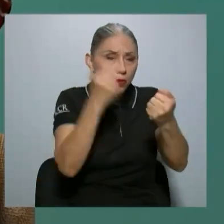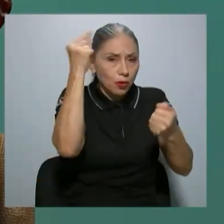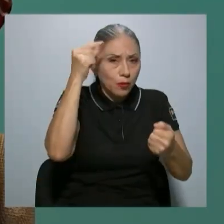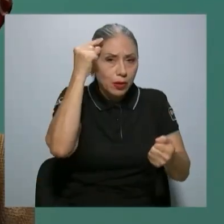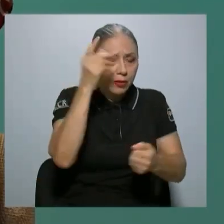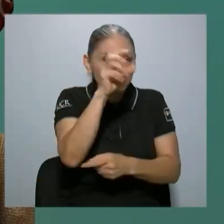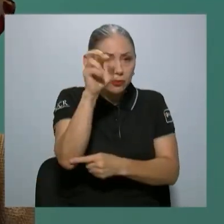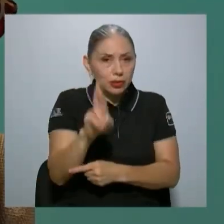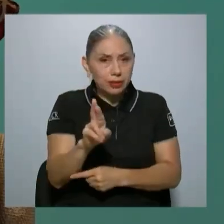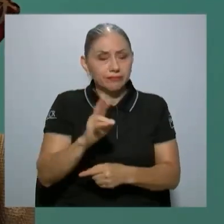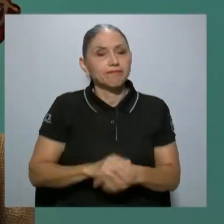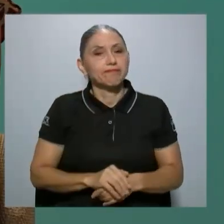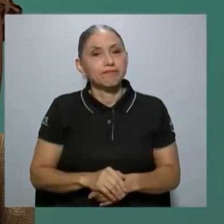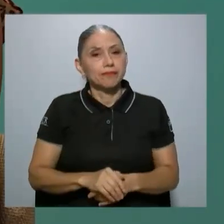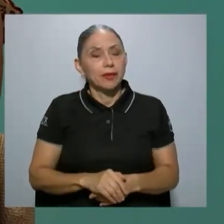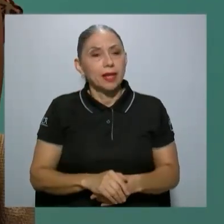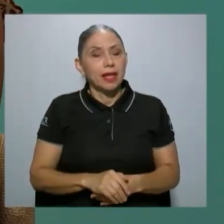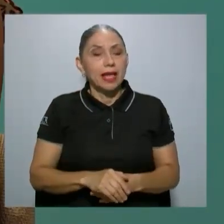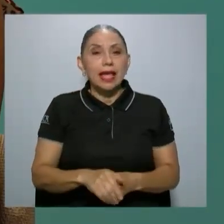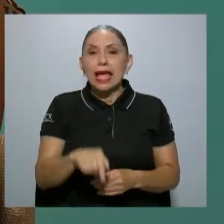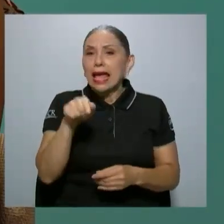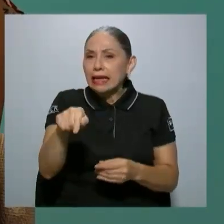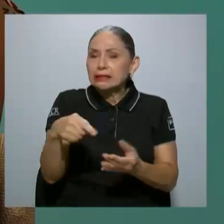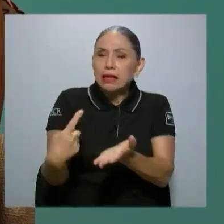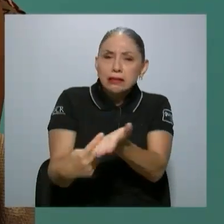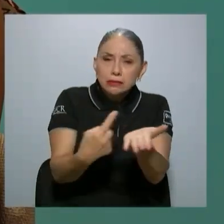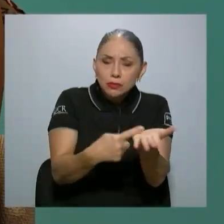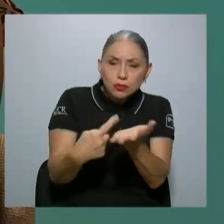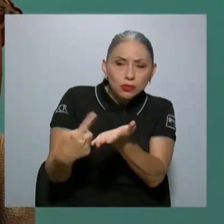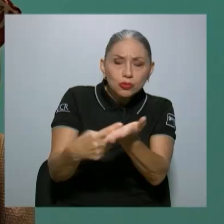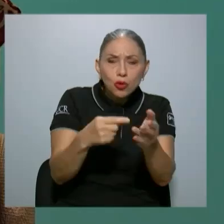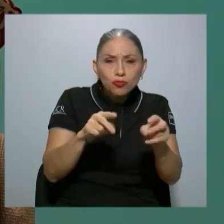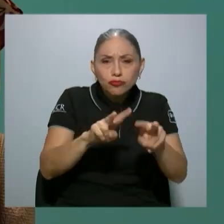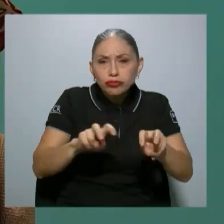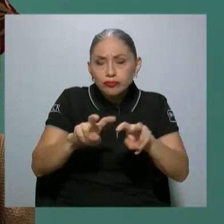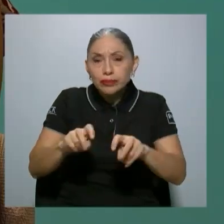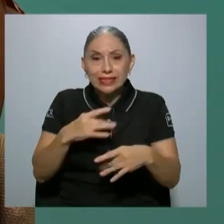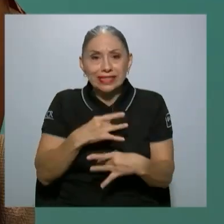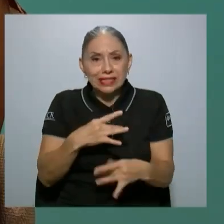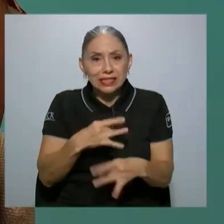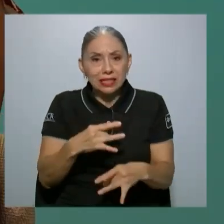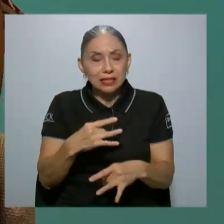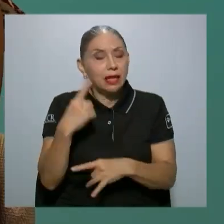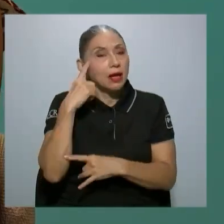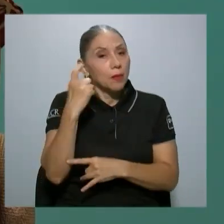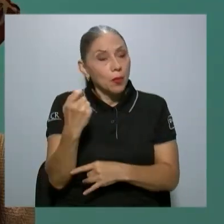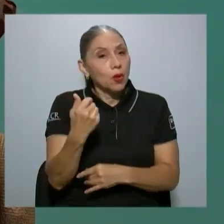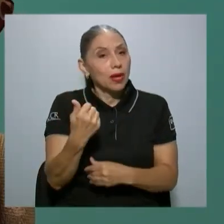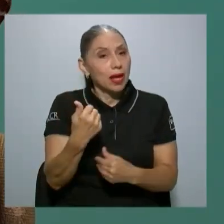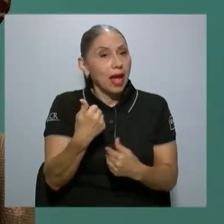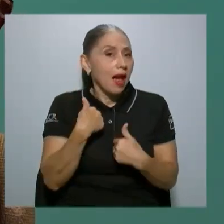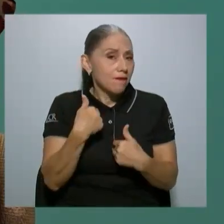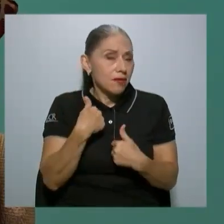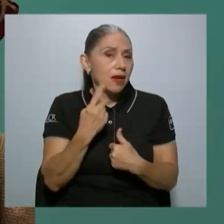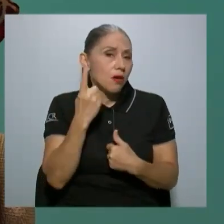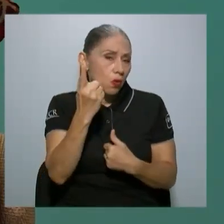Rica. Y esta discusión es sumamente interesante porque había una posición que era